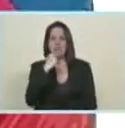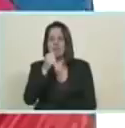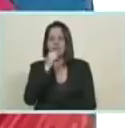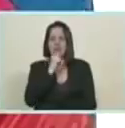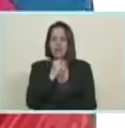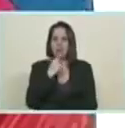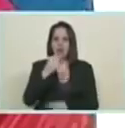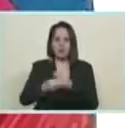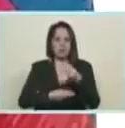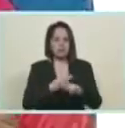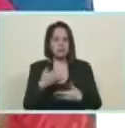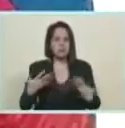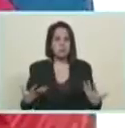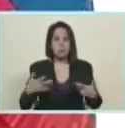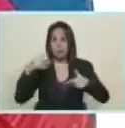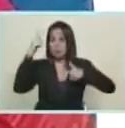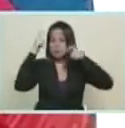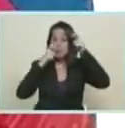hizo?